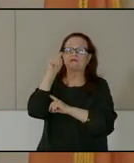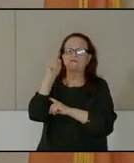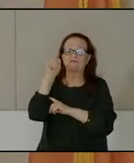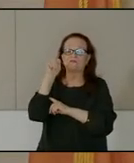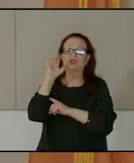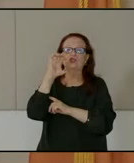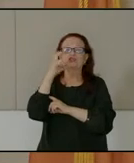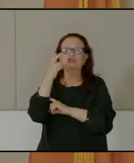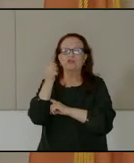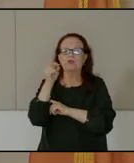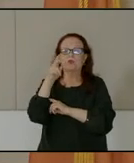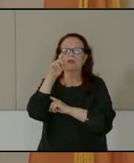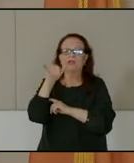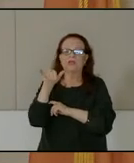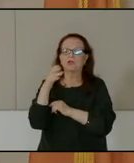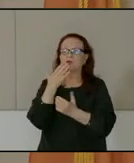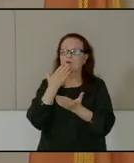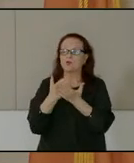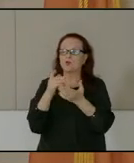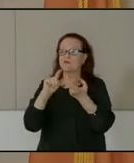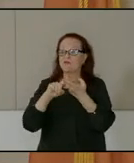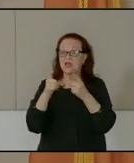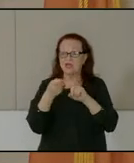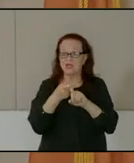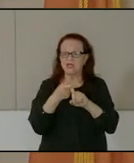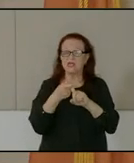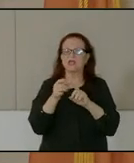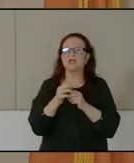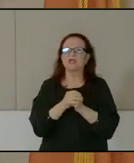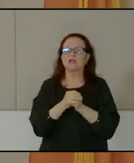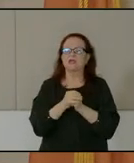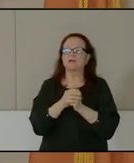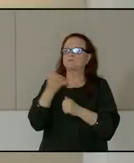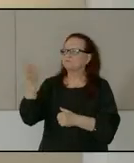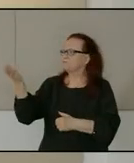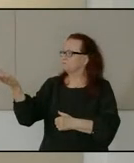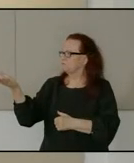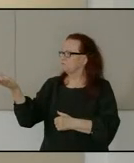a good friend here that we just made, Owaiz, Dadabhoy.